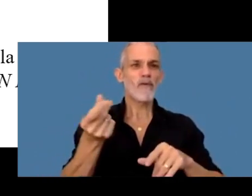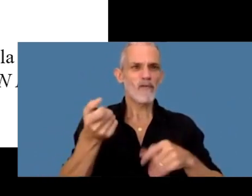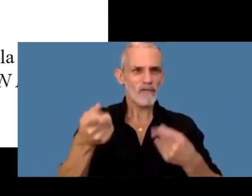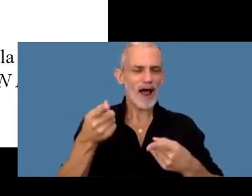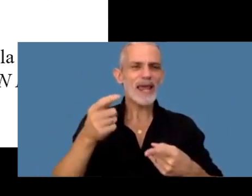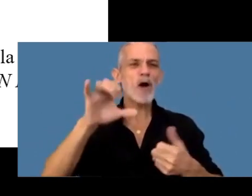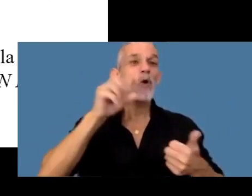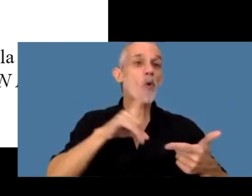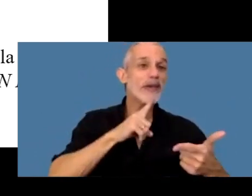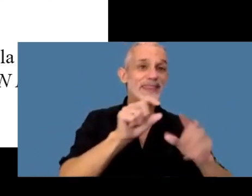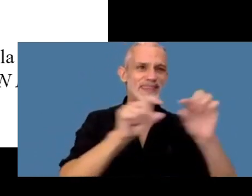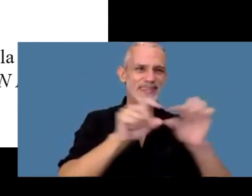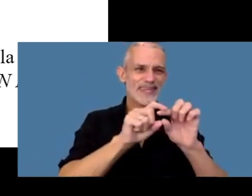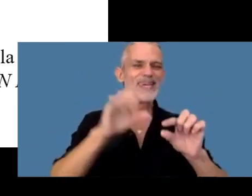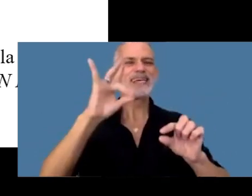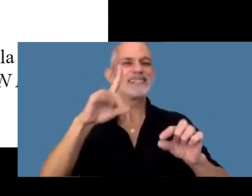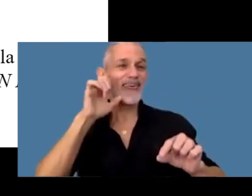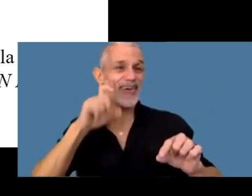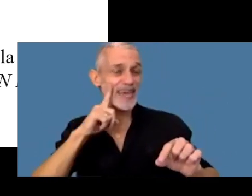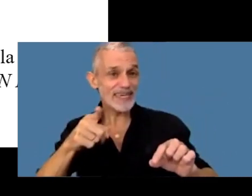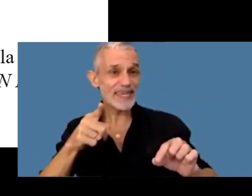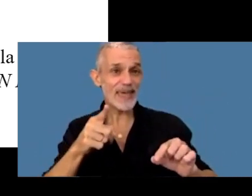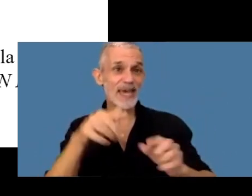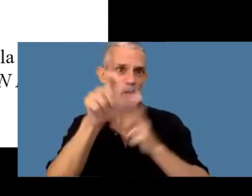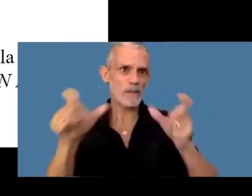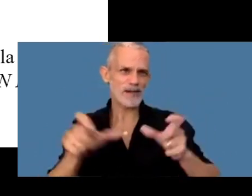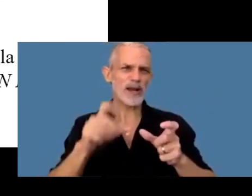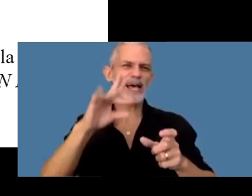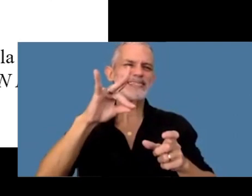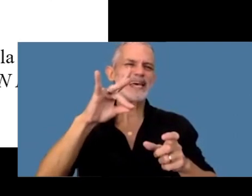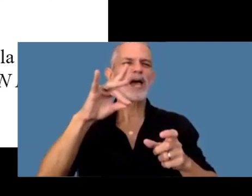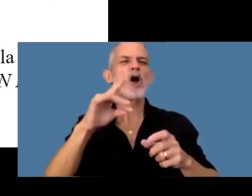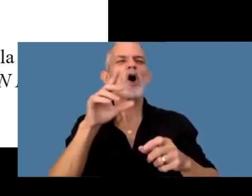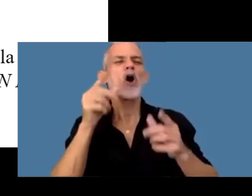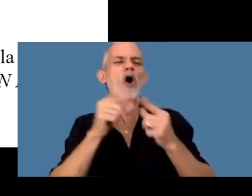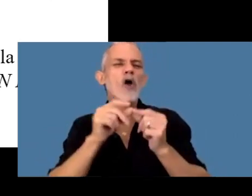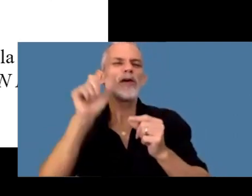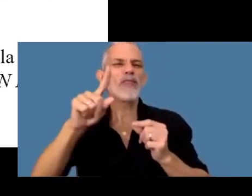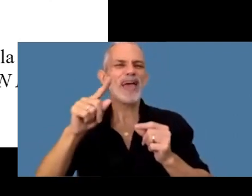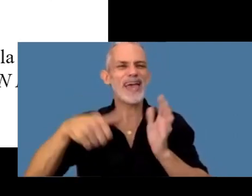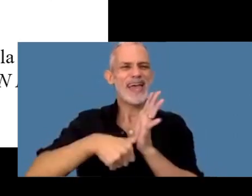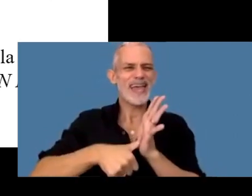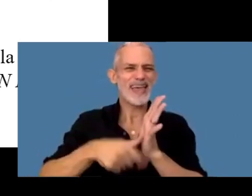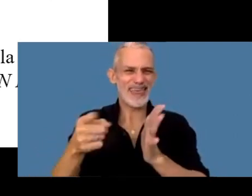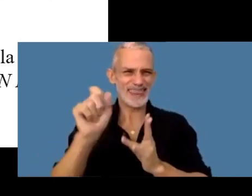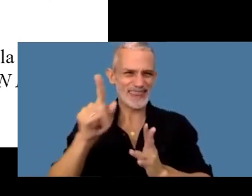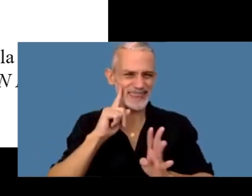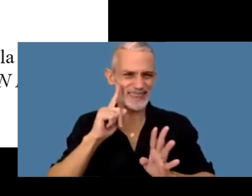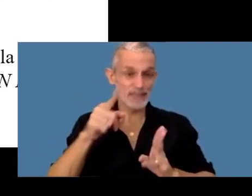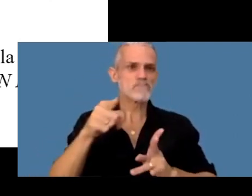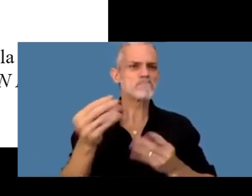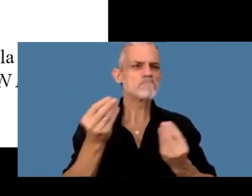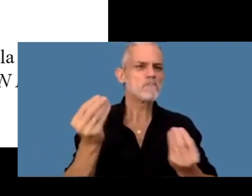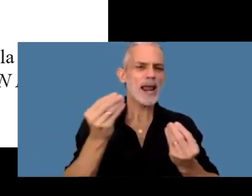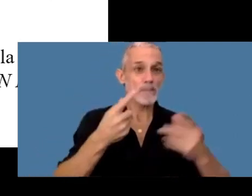o CDI de los componentes, CDI, código de identificación, pudiendo continuar el trámite